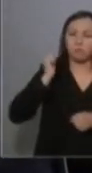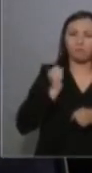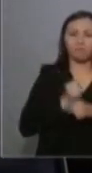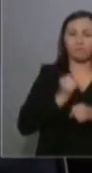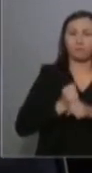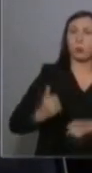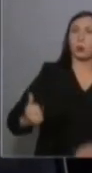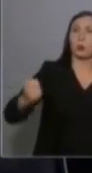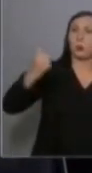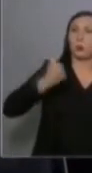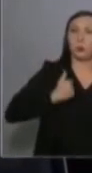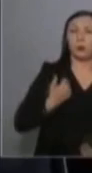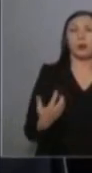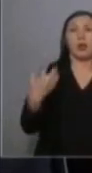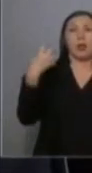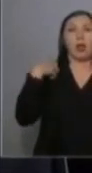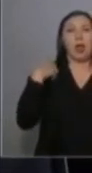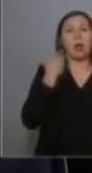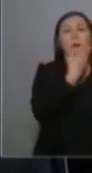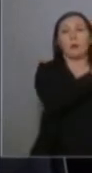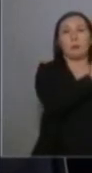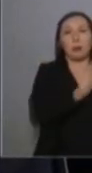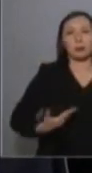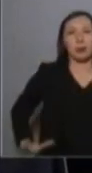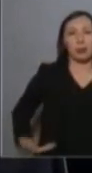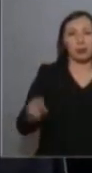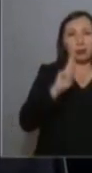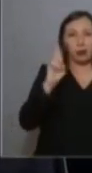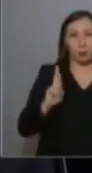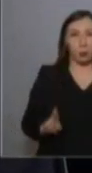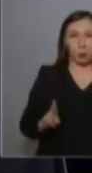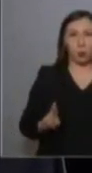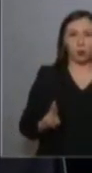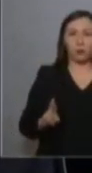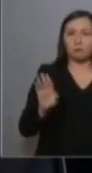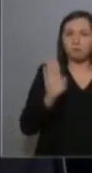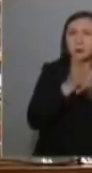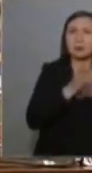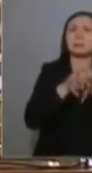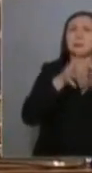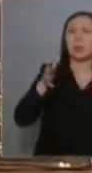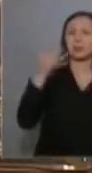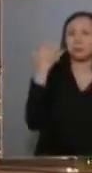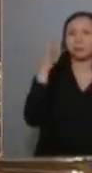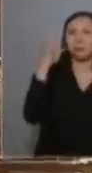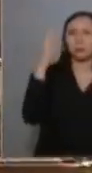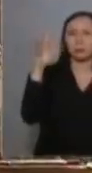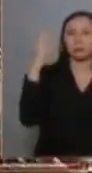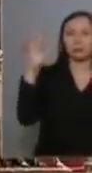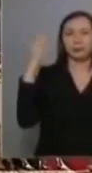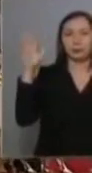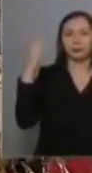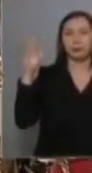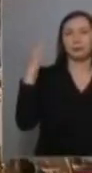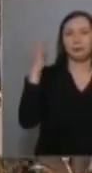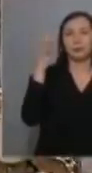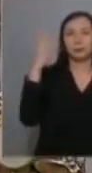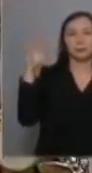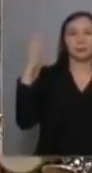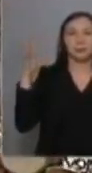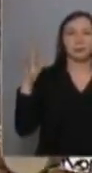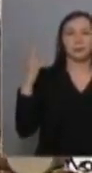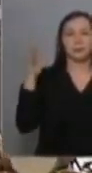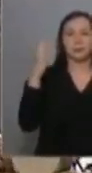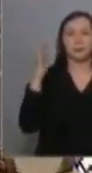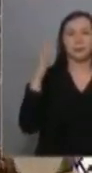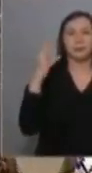Senado, el nuevo presidente de la Cámara, el socialista Álvaro Elizalde, le impuso la banda presidencial a Boric, que con apenas 36